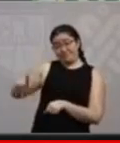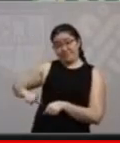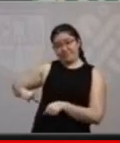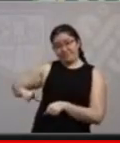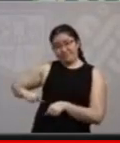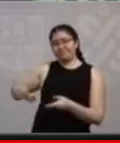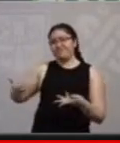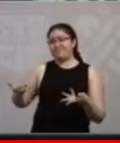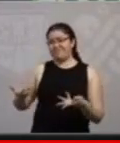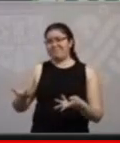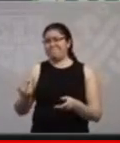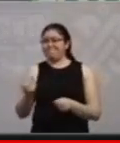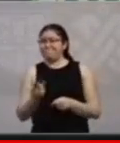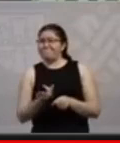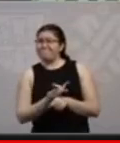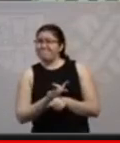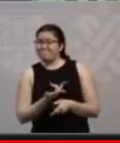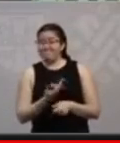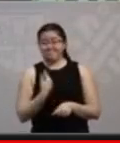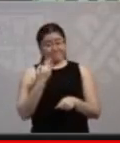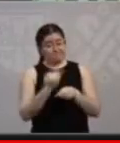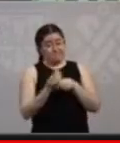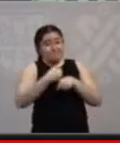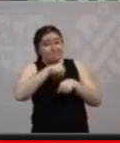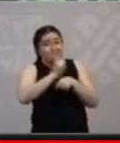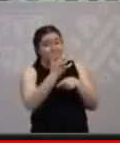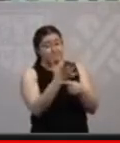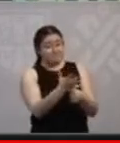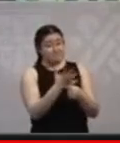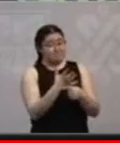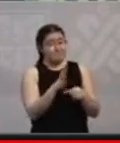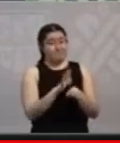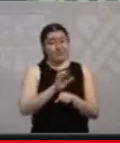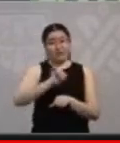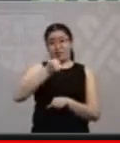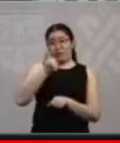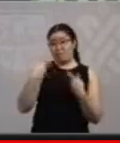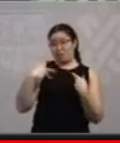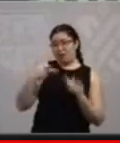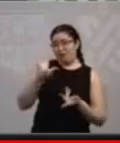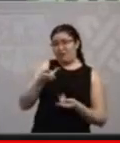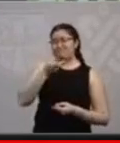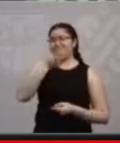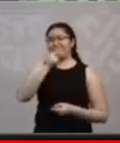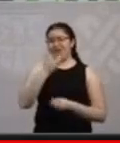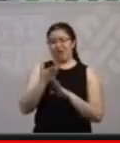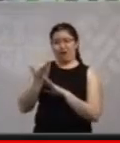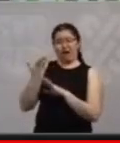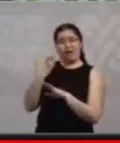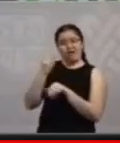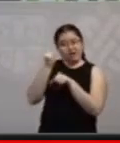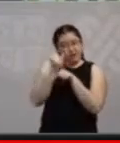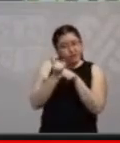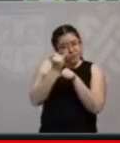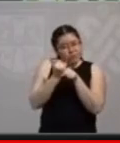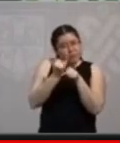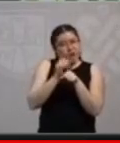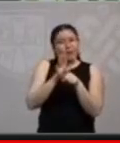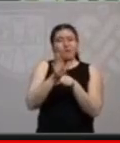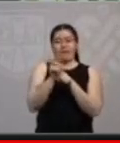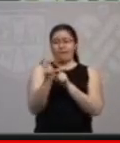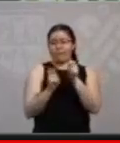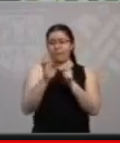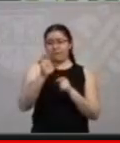pasada. Pues, ¿qué ha pasado? Apenas esta semana nos anunciaban de otros funcionarios, pero ¿qué ha pasado con todos los que han estado investigados, tanto en